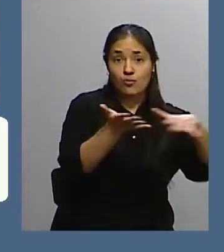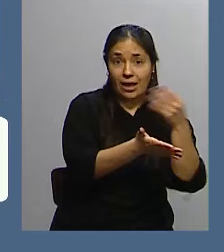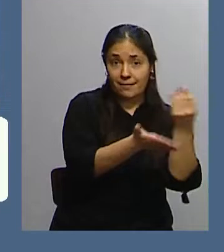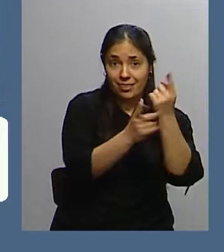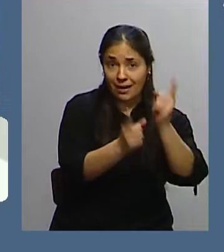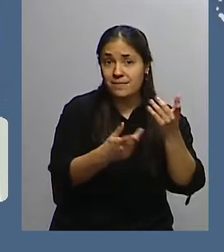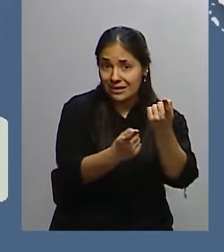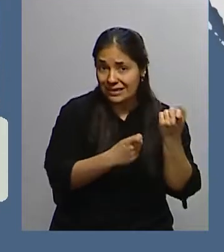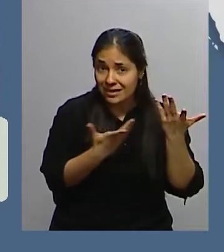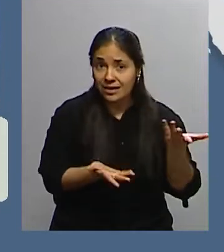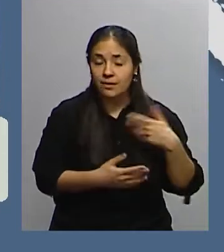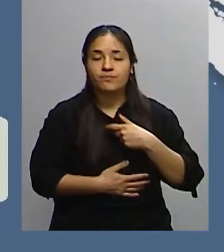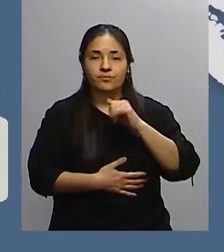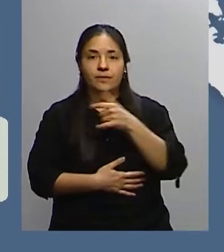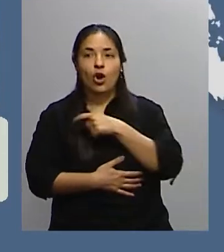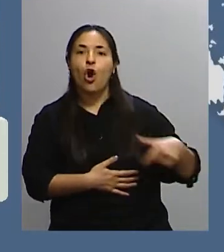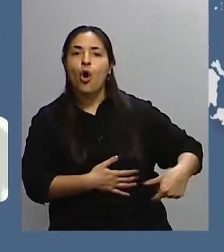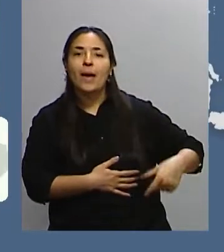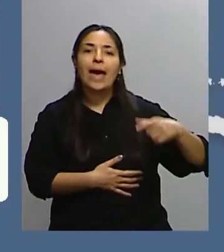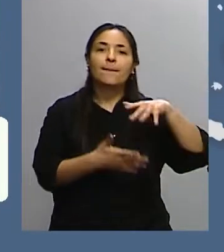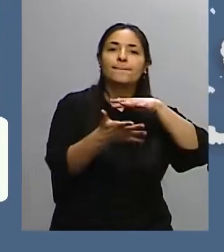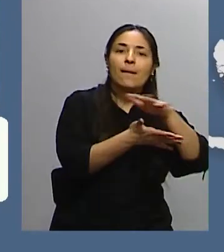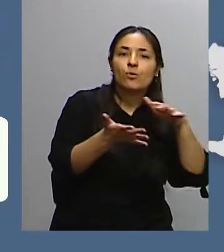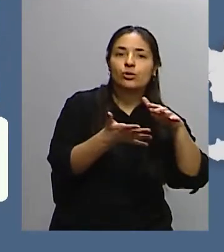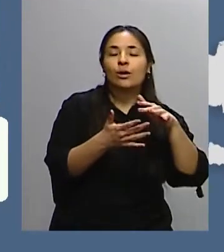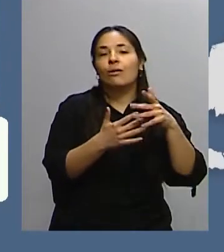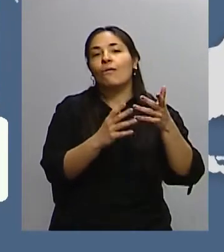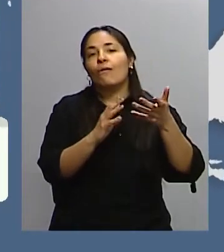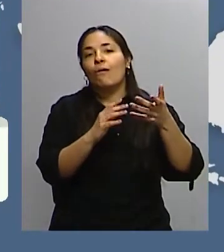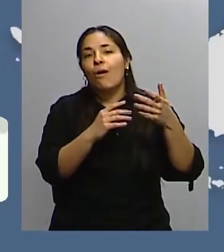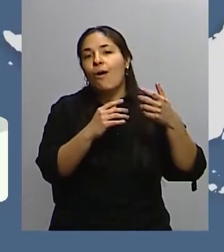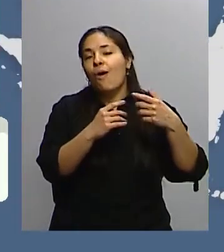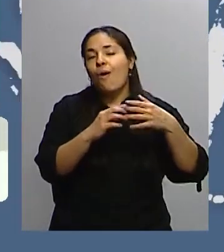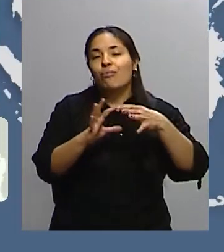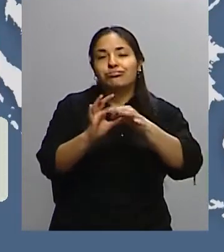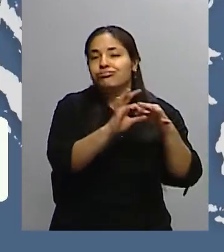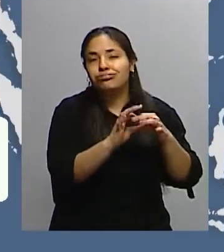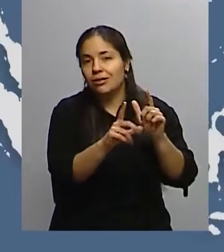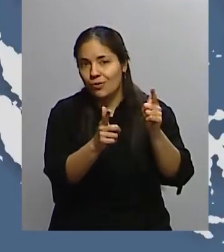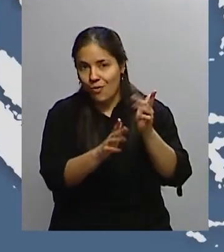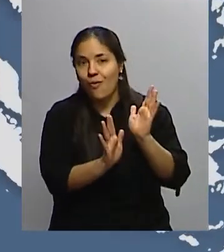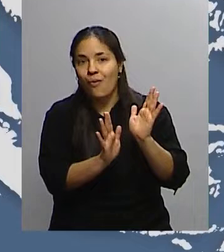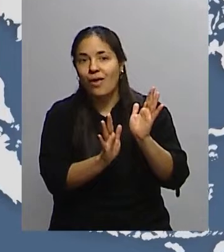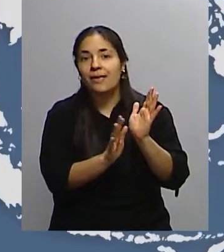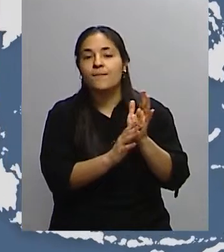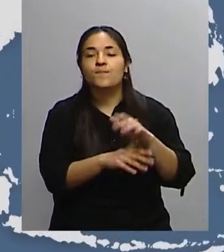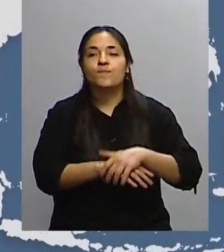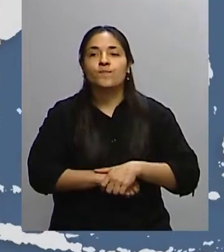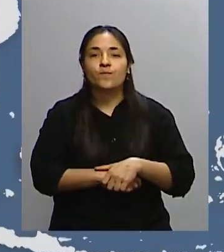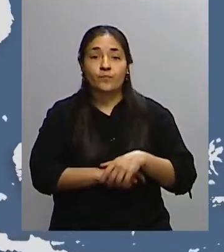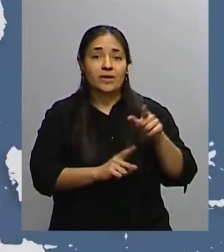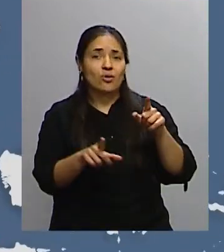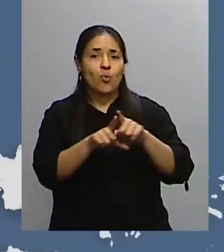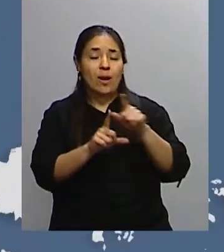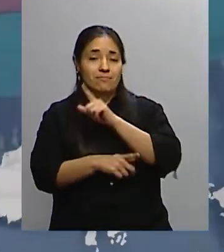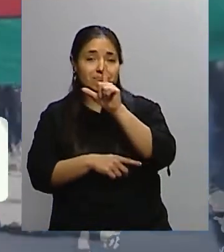bastante complejo tratándose del pueblo mapuche, en cuanto no hay orgánica unificada. O sea, uno ni siquiera encuentra algo como lo que existe en